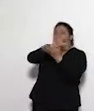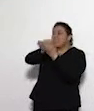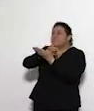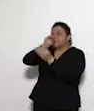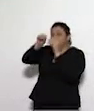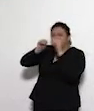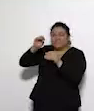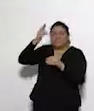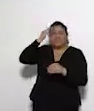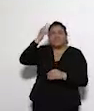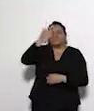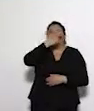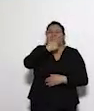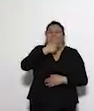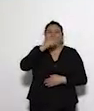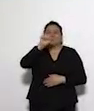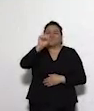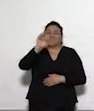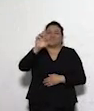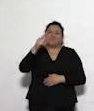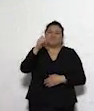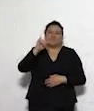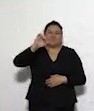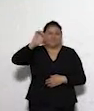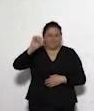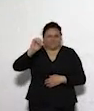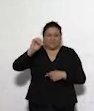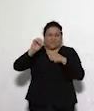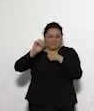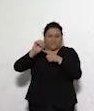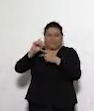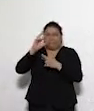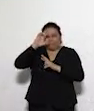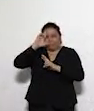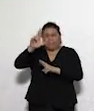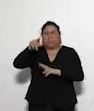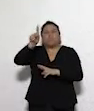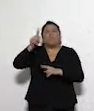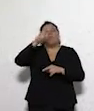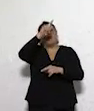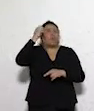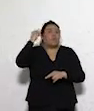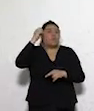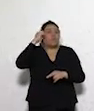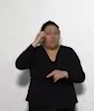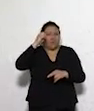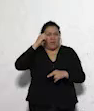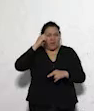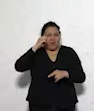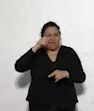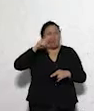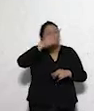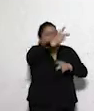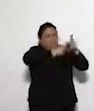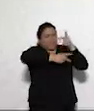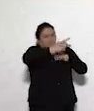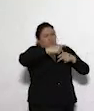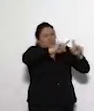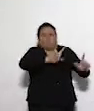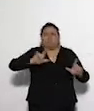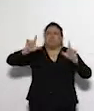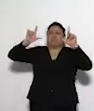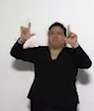Hernández, testimonio y homenaje a las víctimas de la violencia en Oaxaca, cuyo préstamo agradecemos, queremos que las reflexiones de